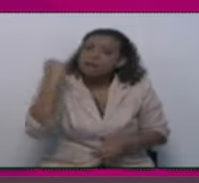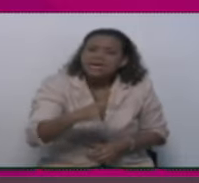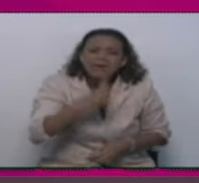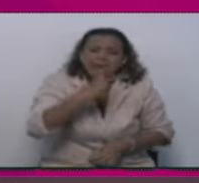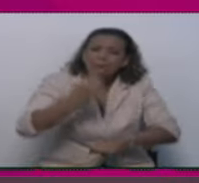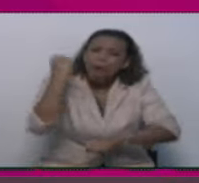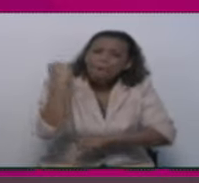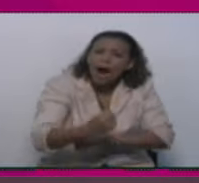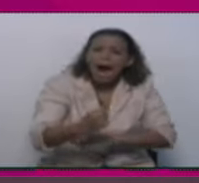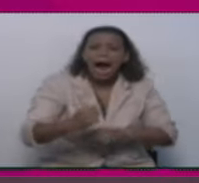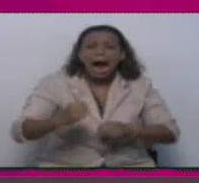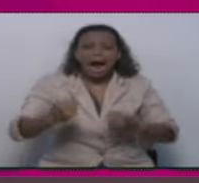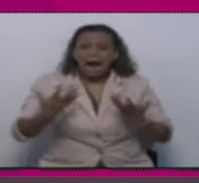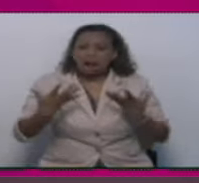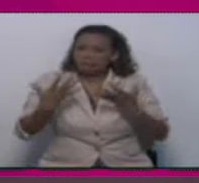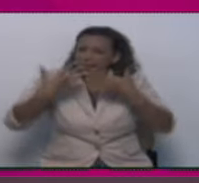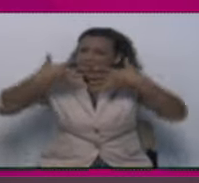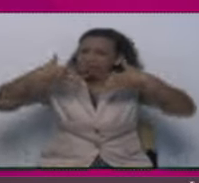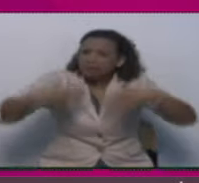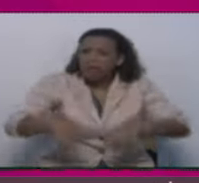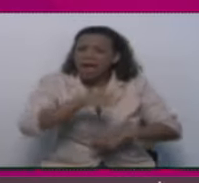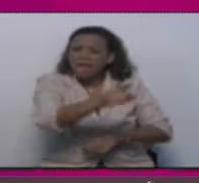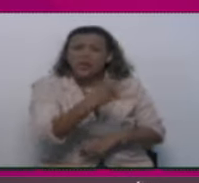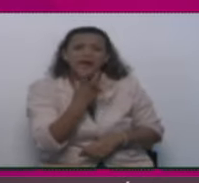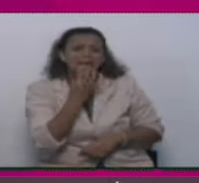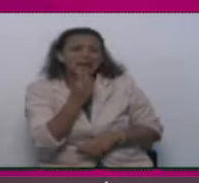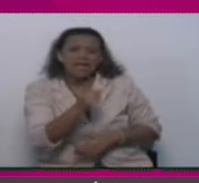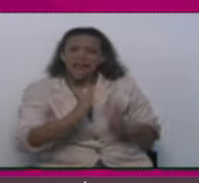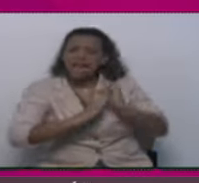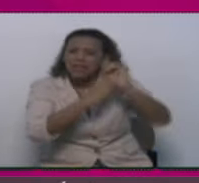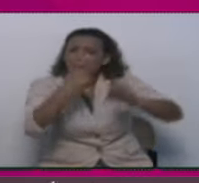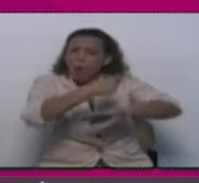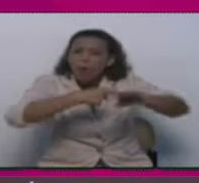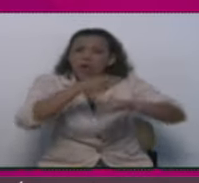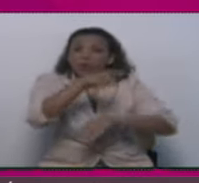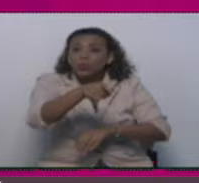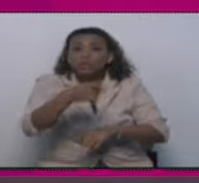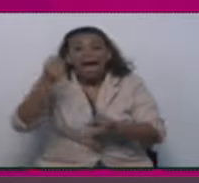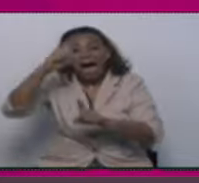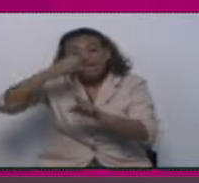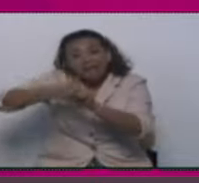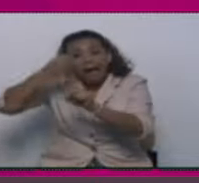ha llevado al desprestigio total de la lucha que ustedes tuvieron.